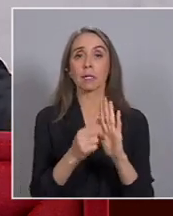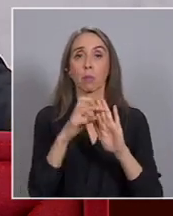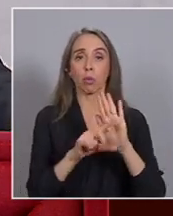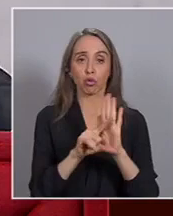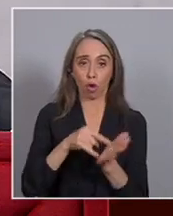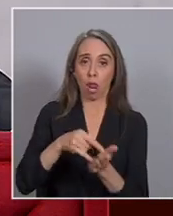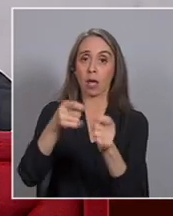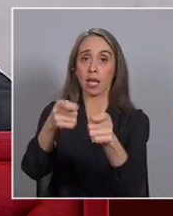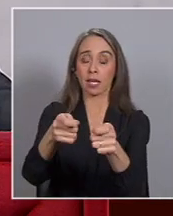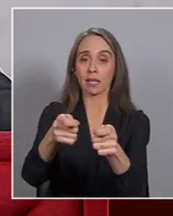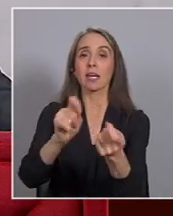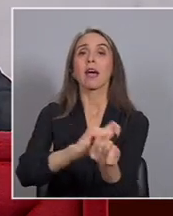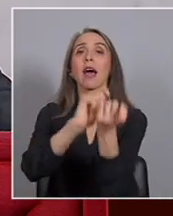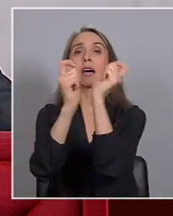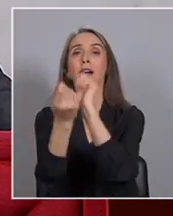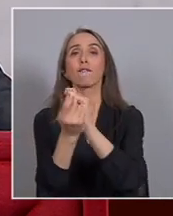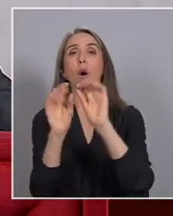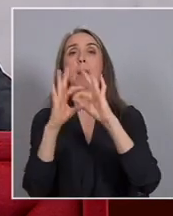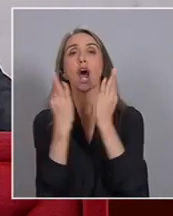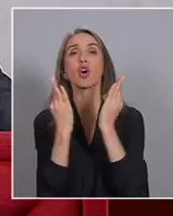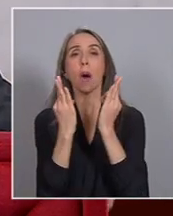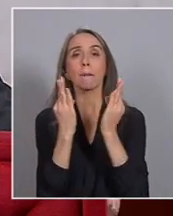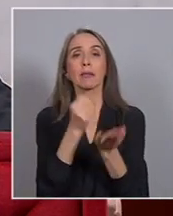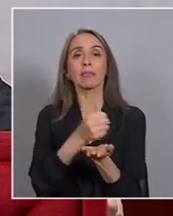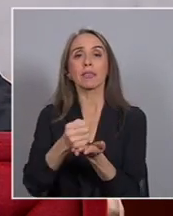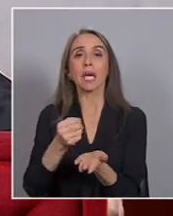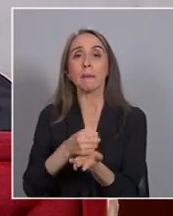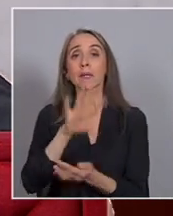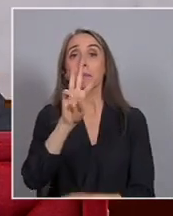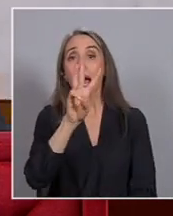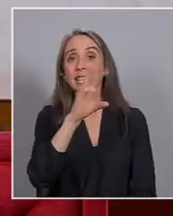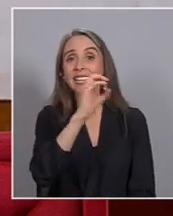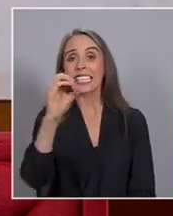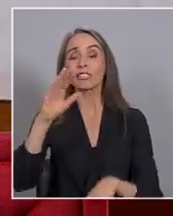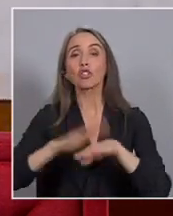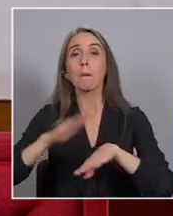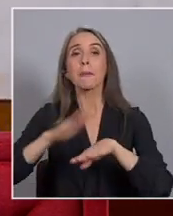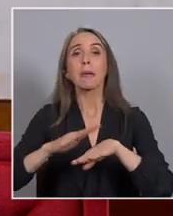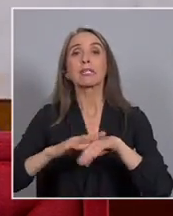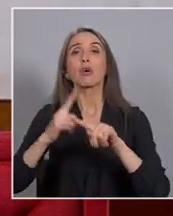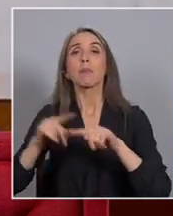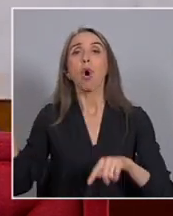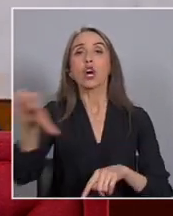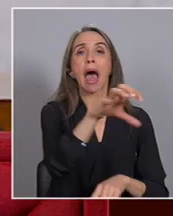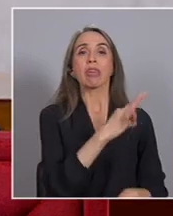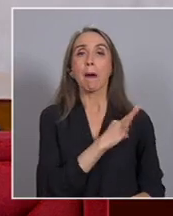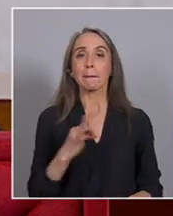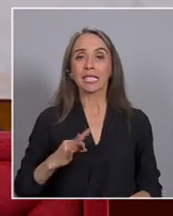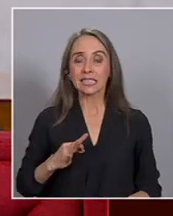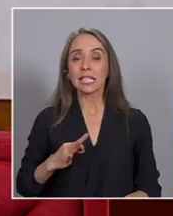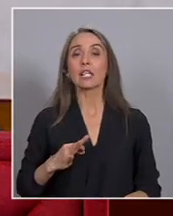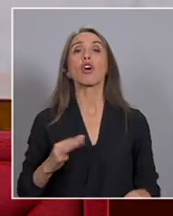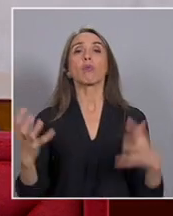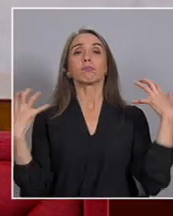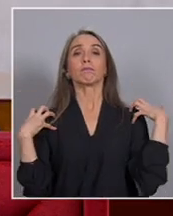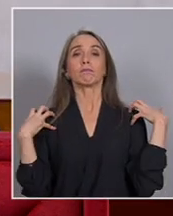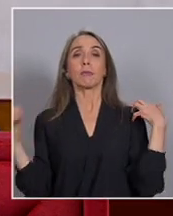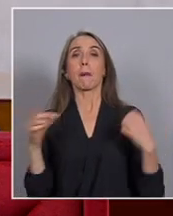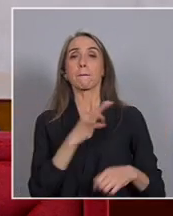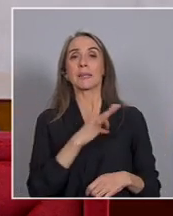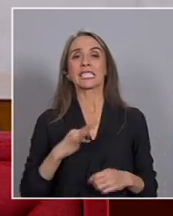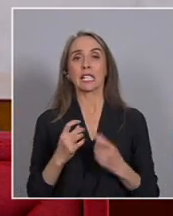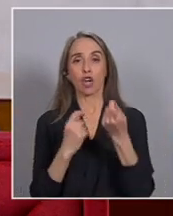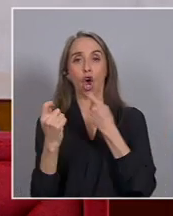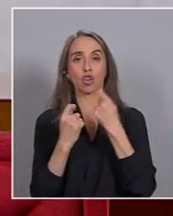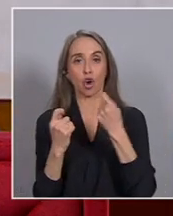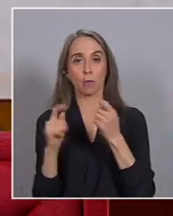Congreso una ley de reforma integral a la tramitación de más de 300 permisos sectoriales, liderado toda esta agenda por el Ministerio de